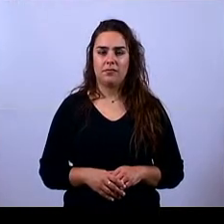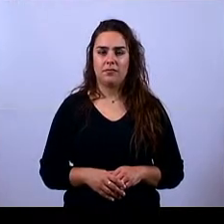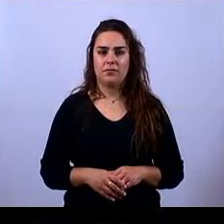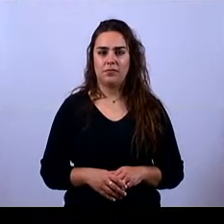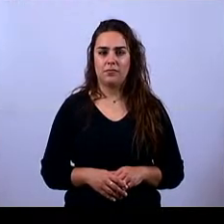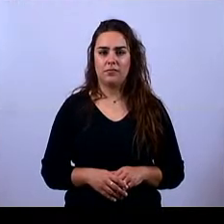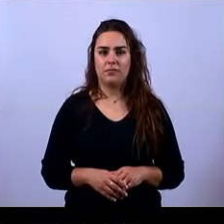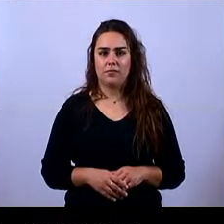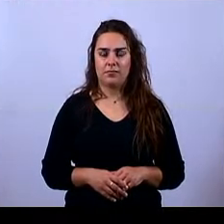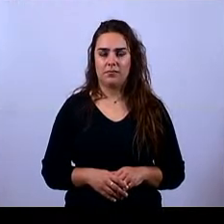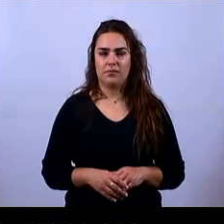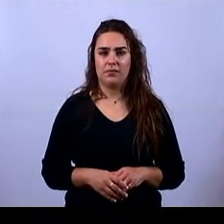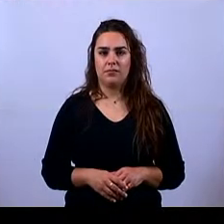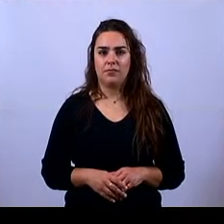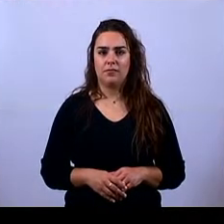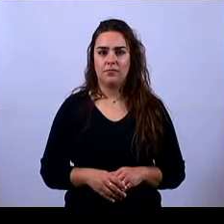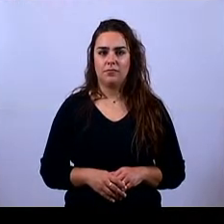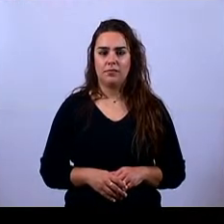Sí.